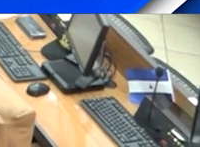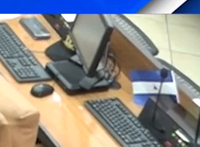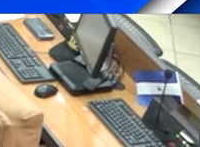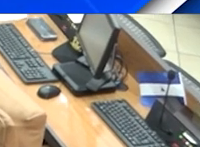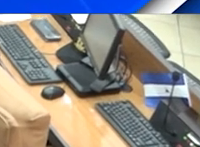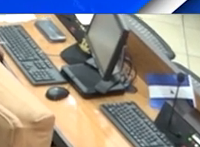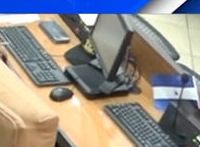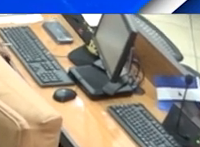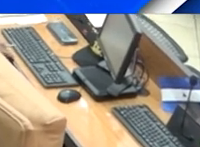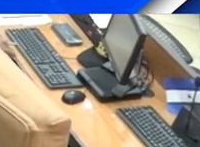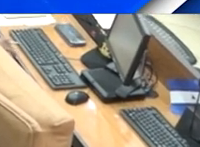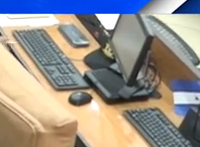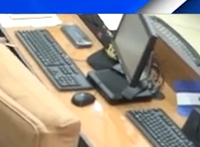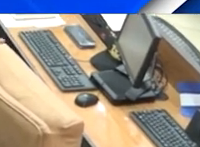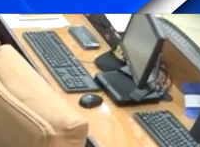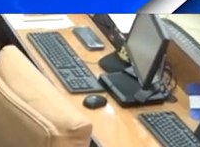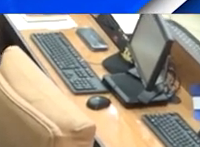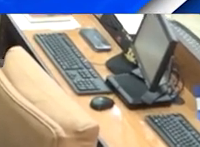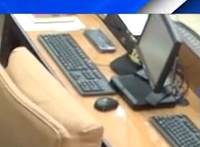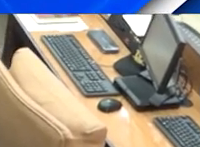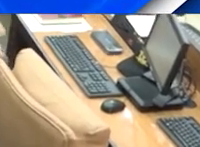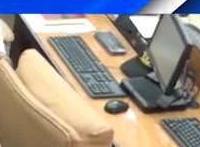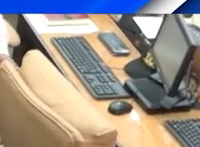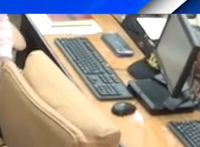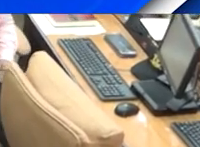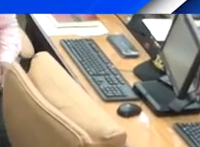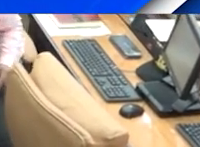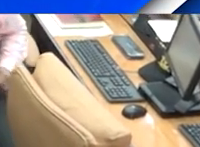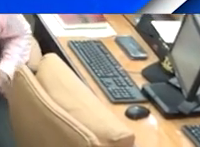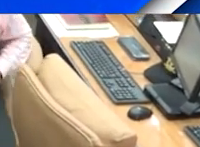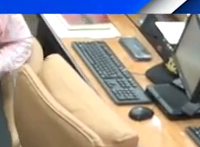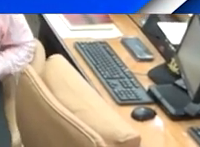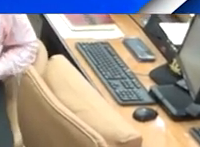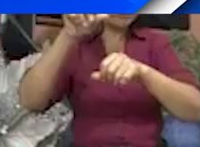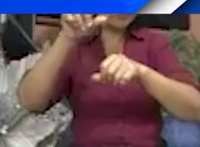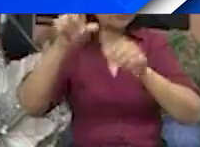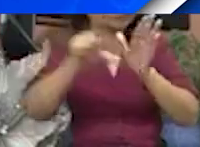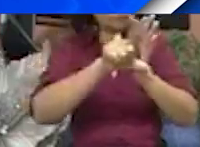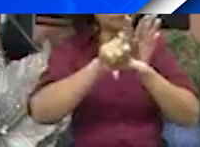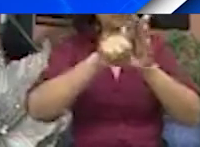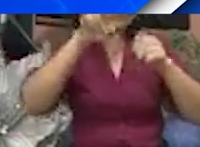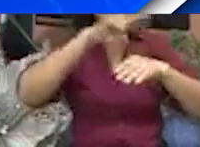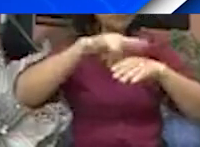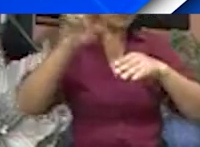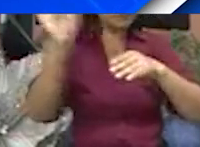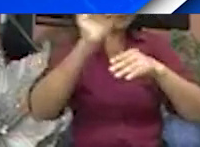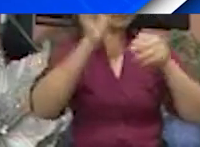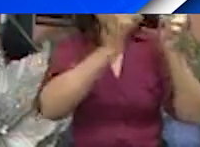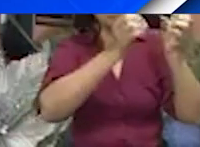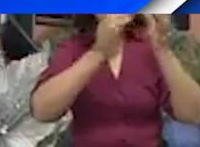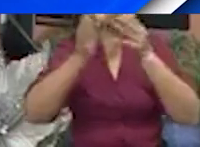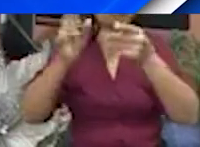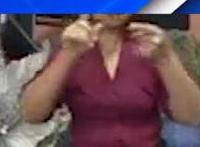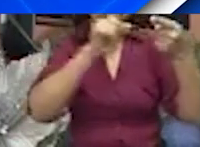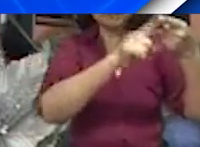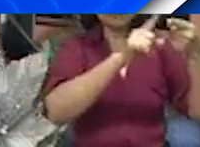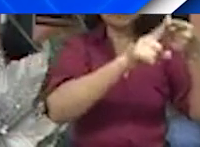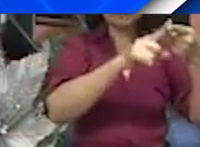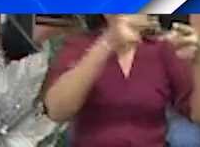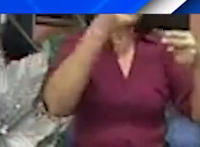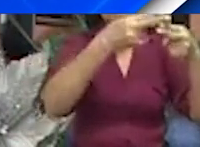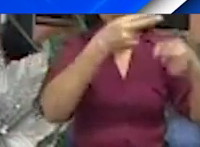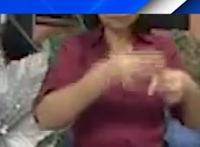un total de 340 normas jurídicas clasificadas de la siguiente forma. Registro del